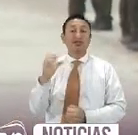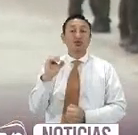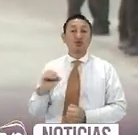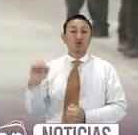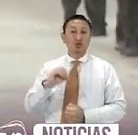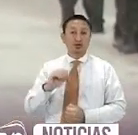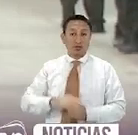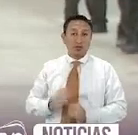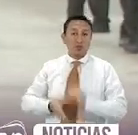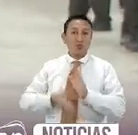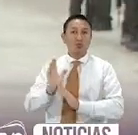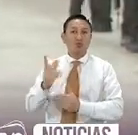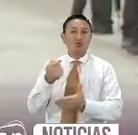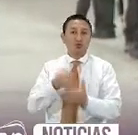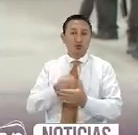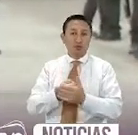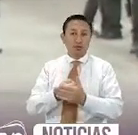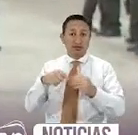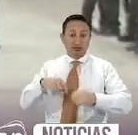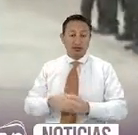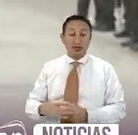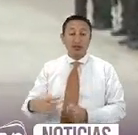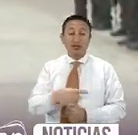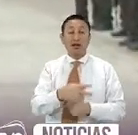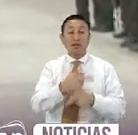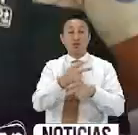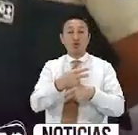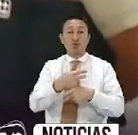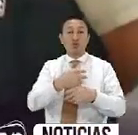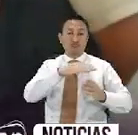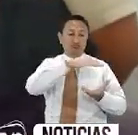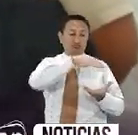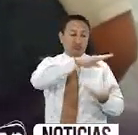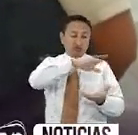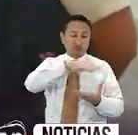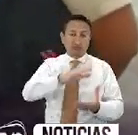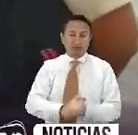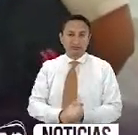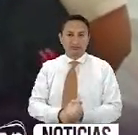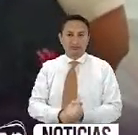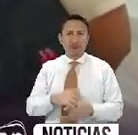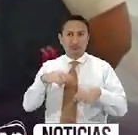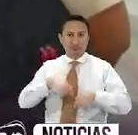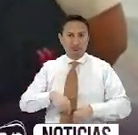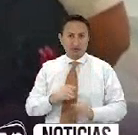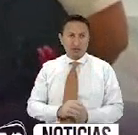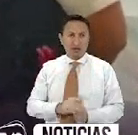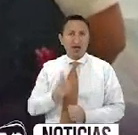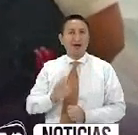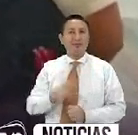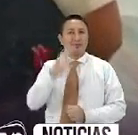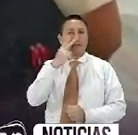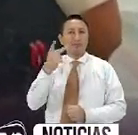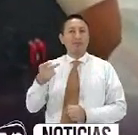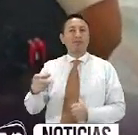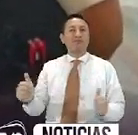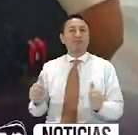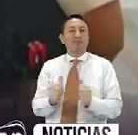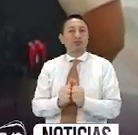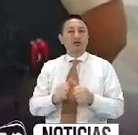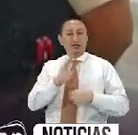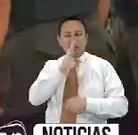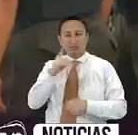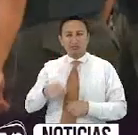salieron a realizar compras para abastecerse de productos. Aseguran que se habían percatado de la presencia de un vehículo que los